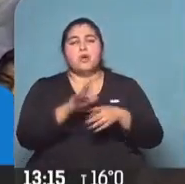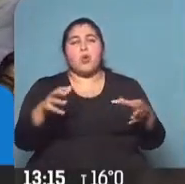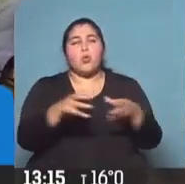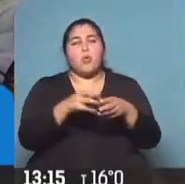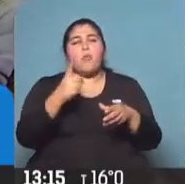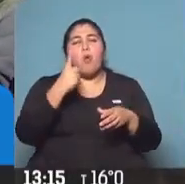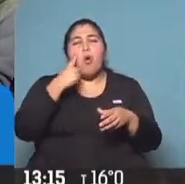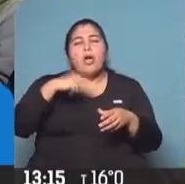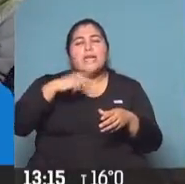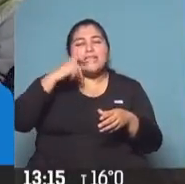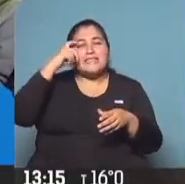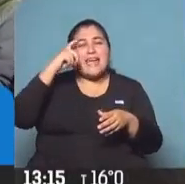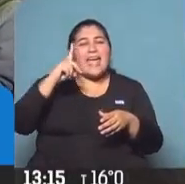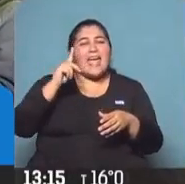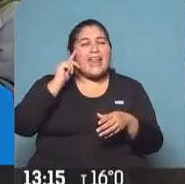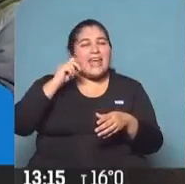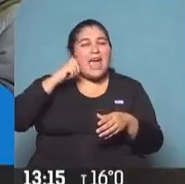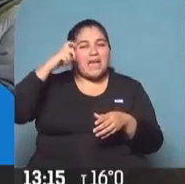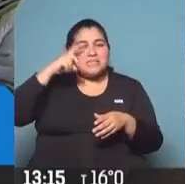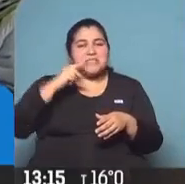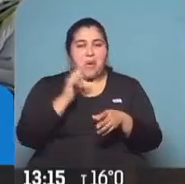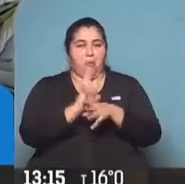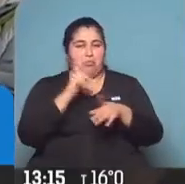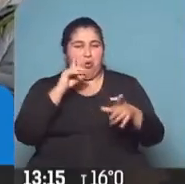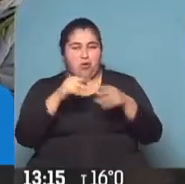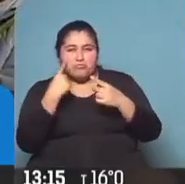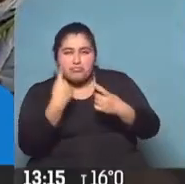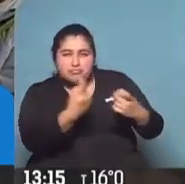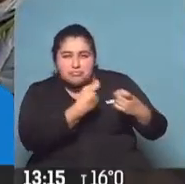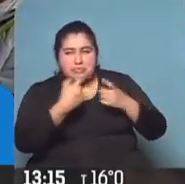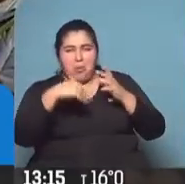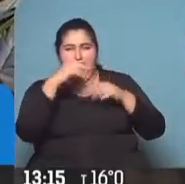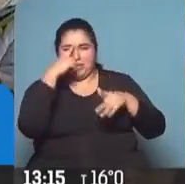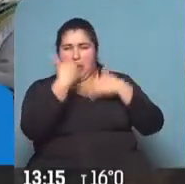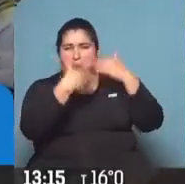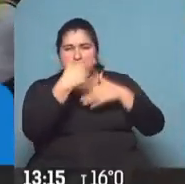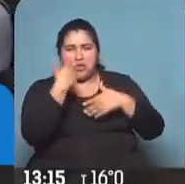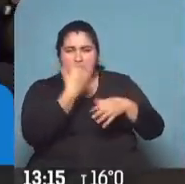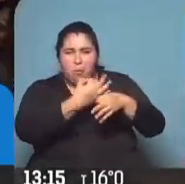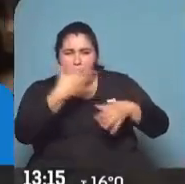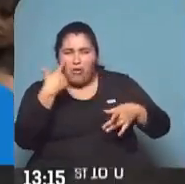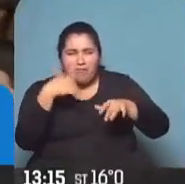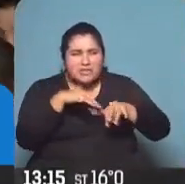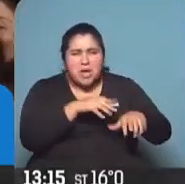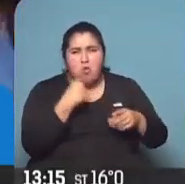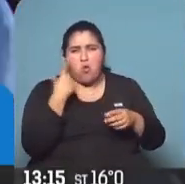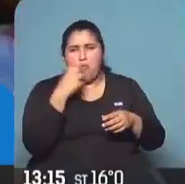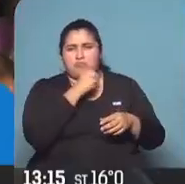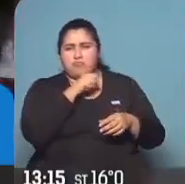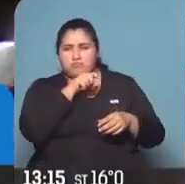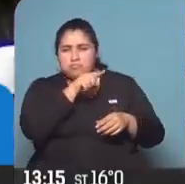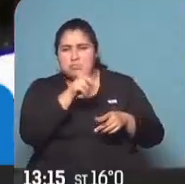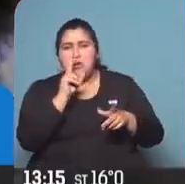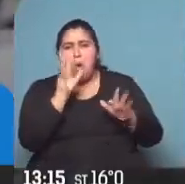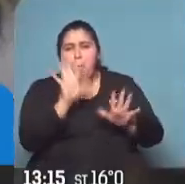más de 601 esta unidad con una alta capacitación técnica profesional está